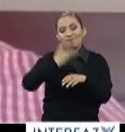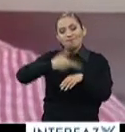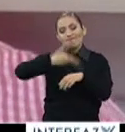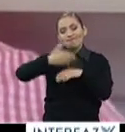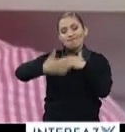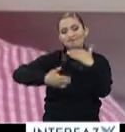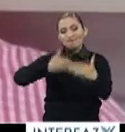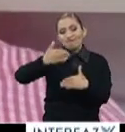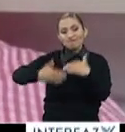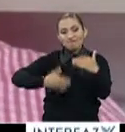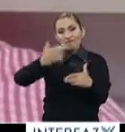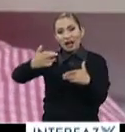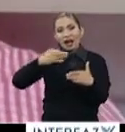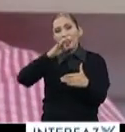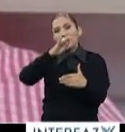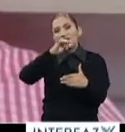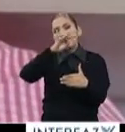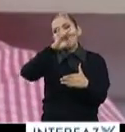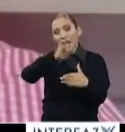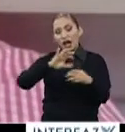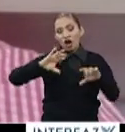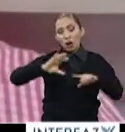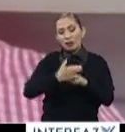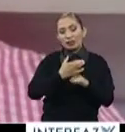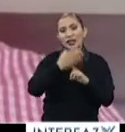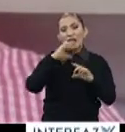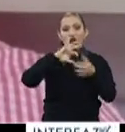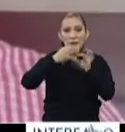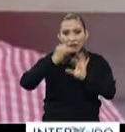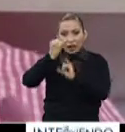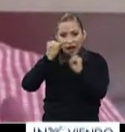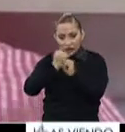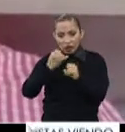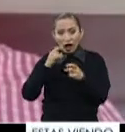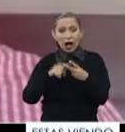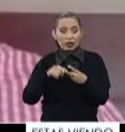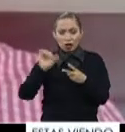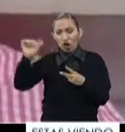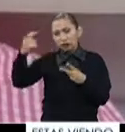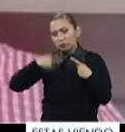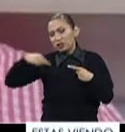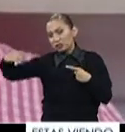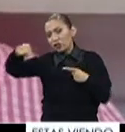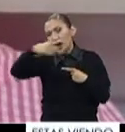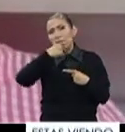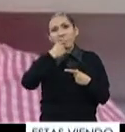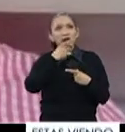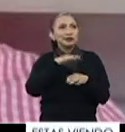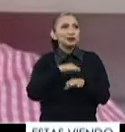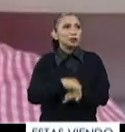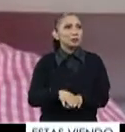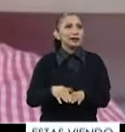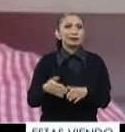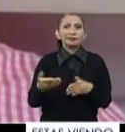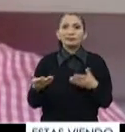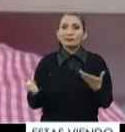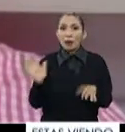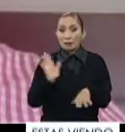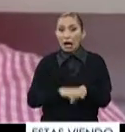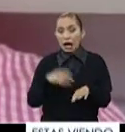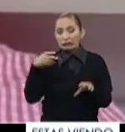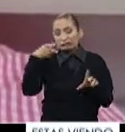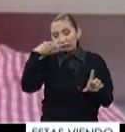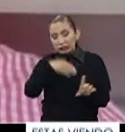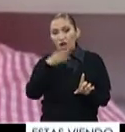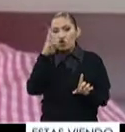procesos en la FIFA, el Comité Olímpico Internacional. Y hubo otras personas que hablaron más